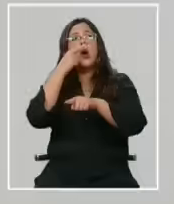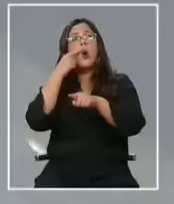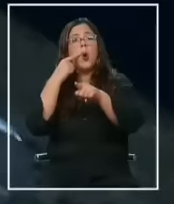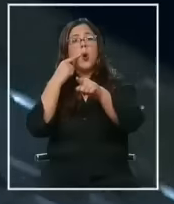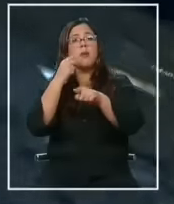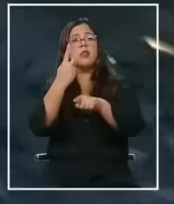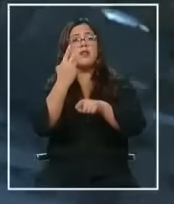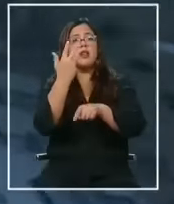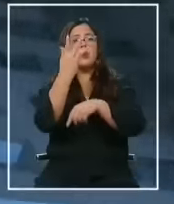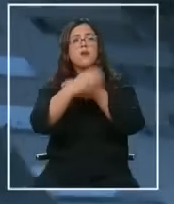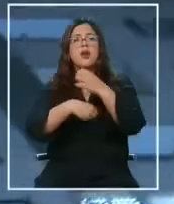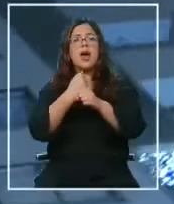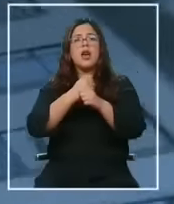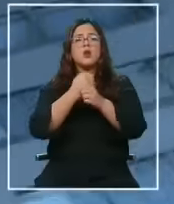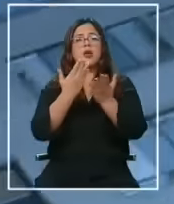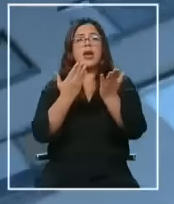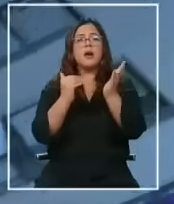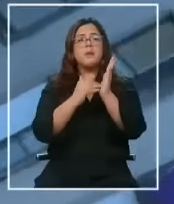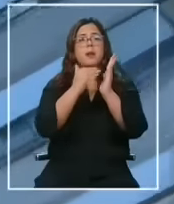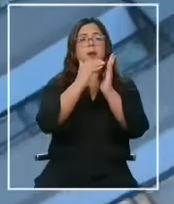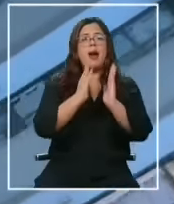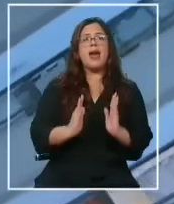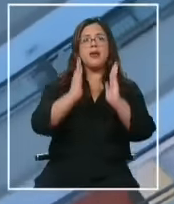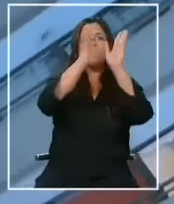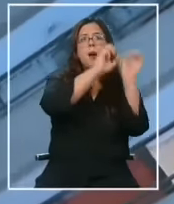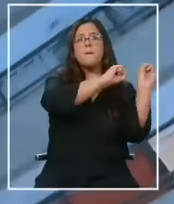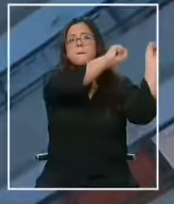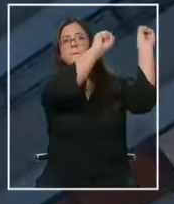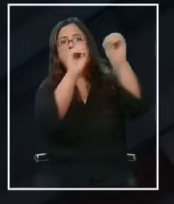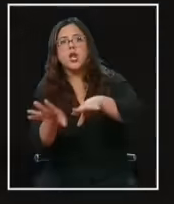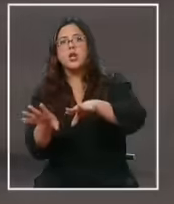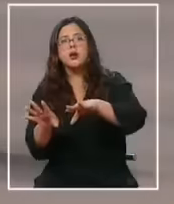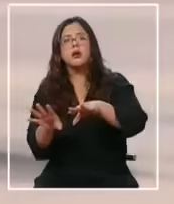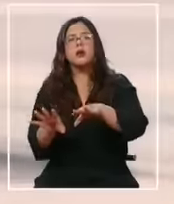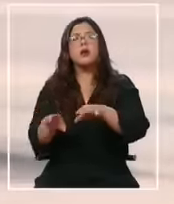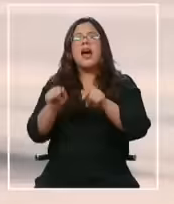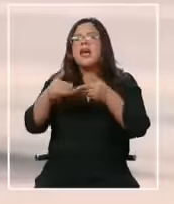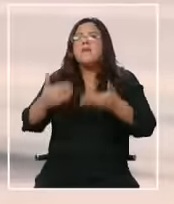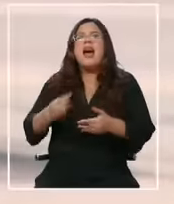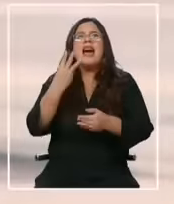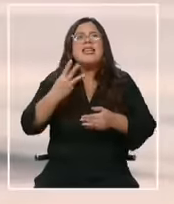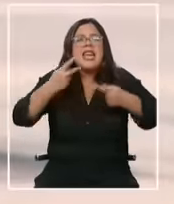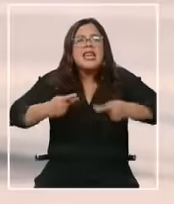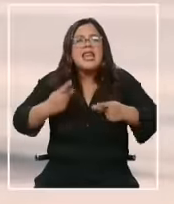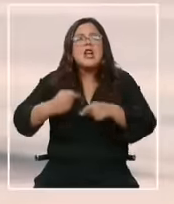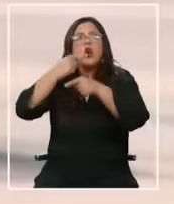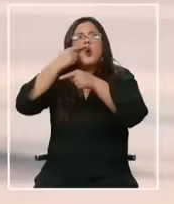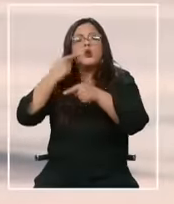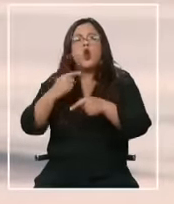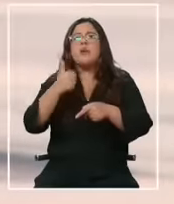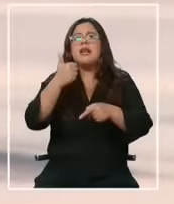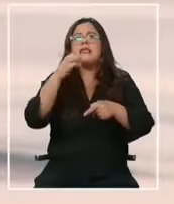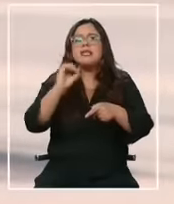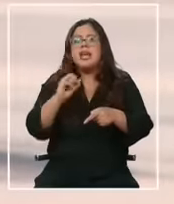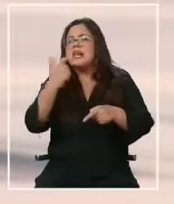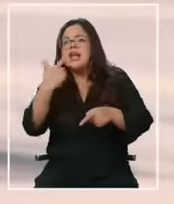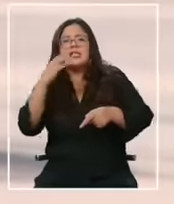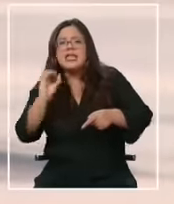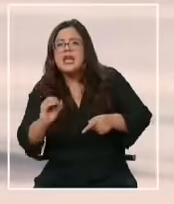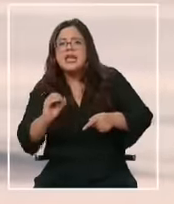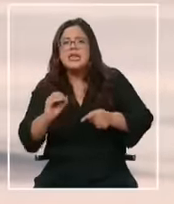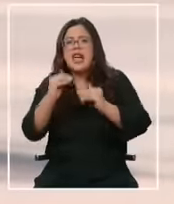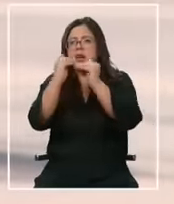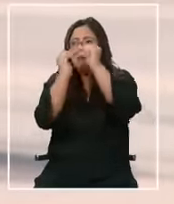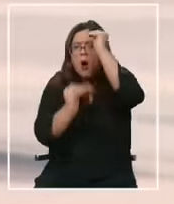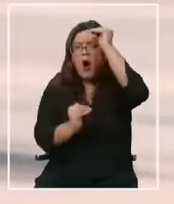años, lanzó a un perro desde lo alto del edificio. Pesaba 3 kilos, y este individuo habrá pesado 60, 70, eso es